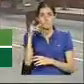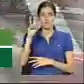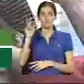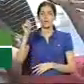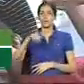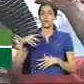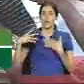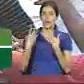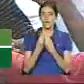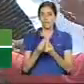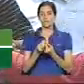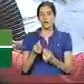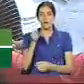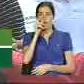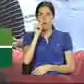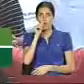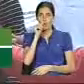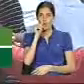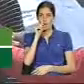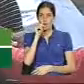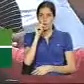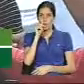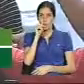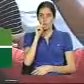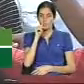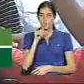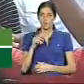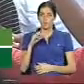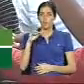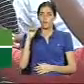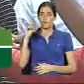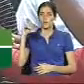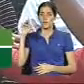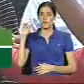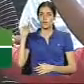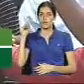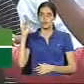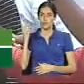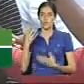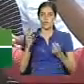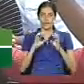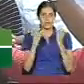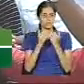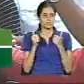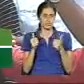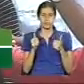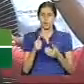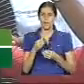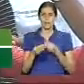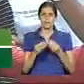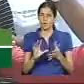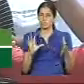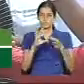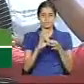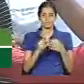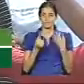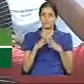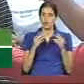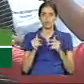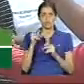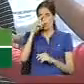aquí acompañado del general Kelleris Bucarito y un gran equipo, de verdad, que se ha consolidado a través de estos